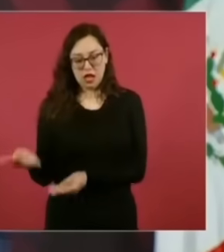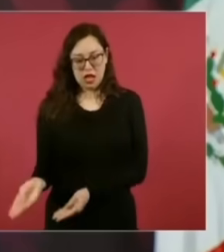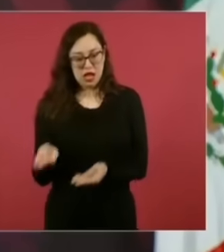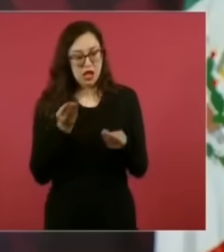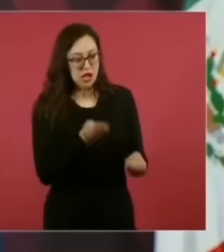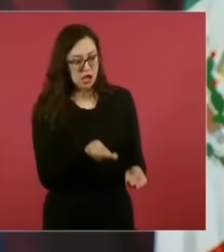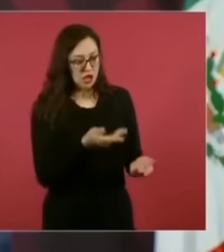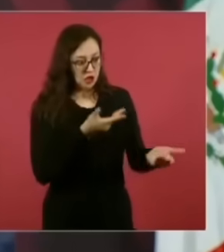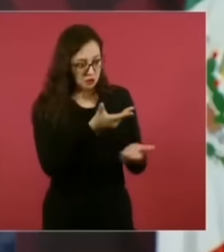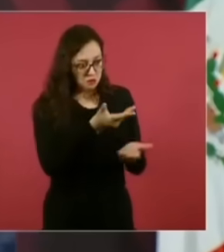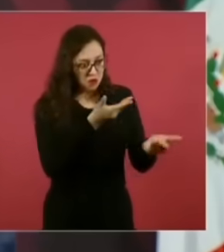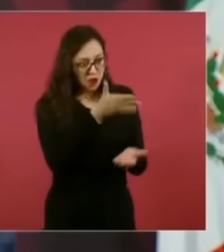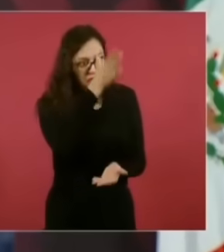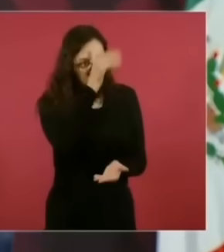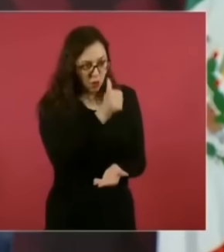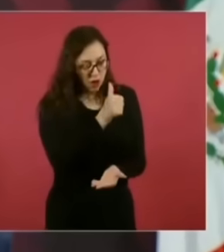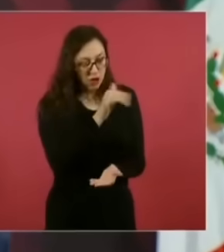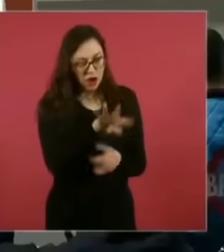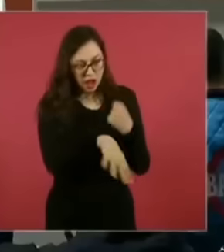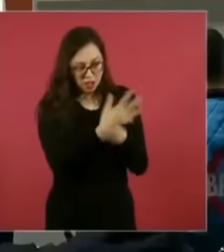yo